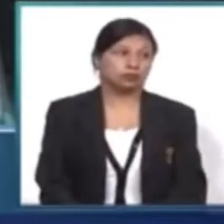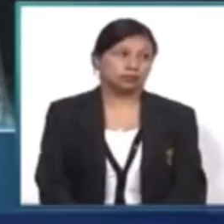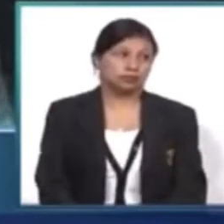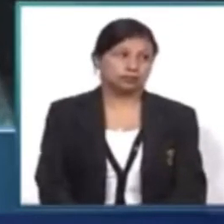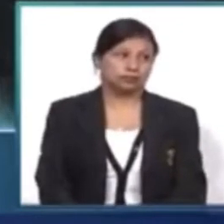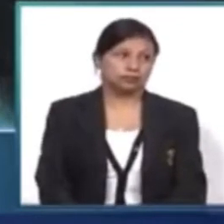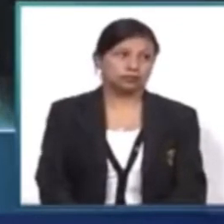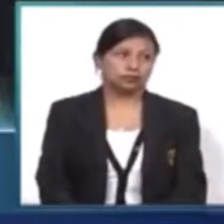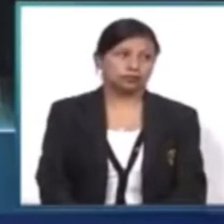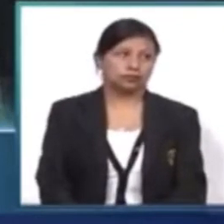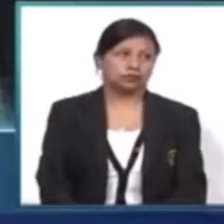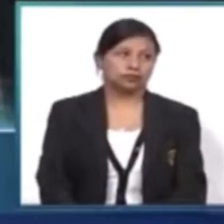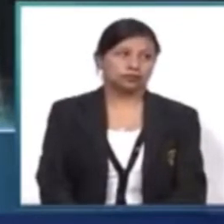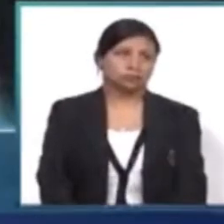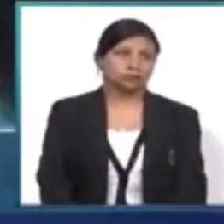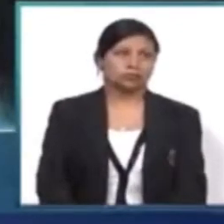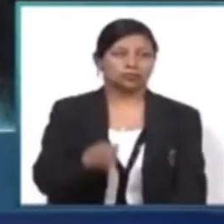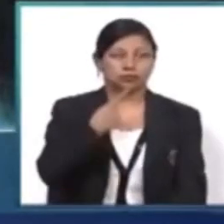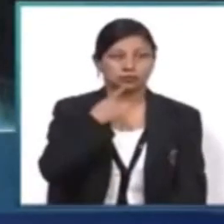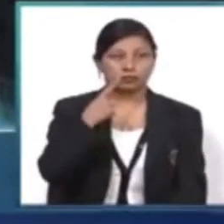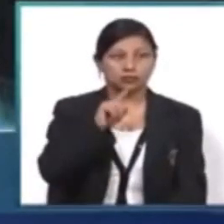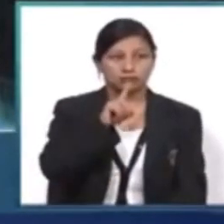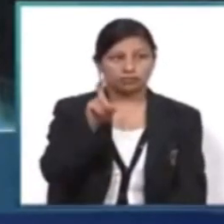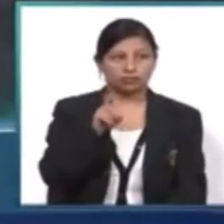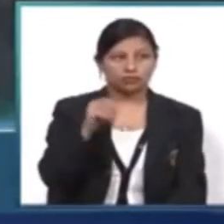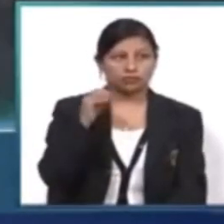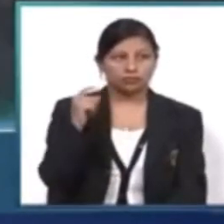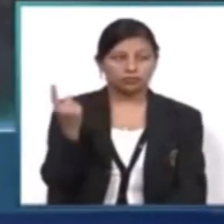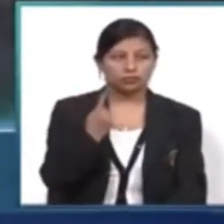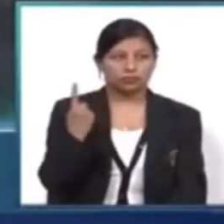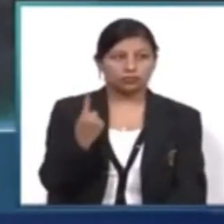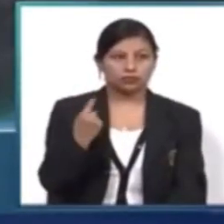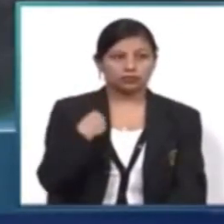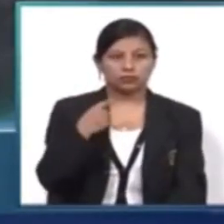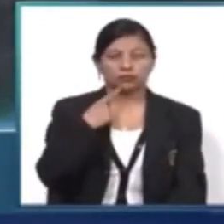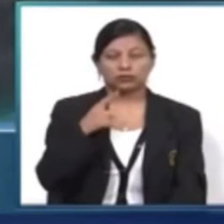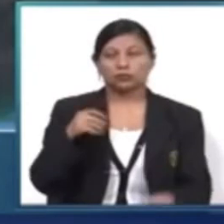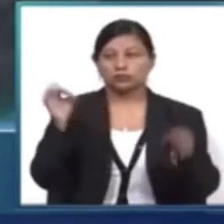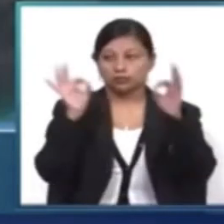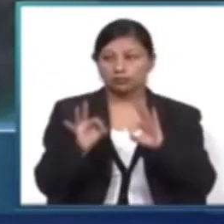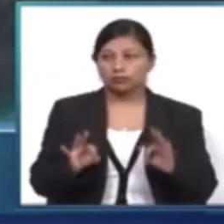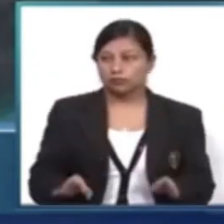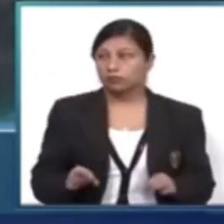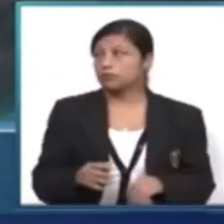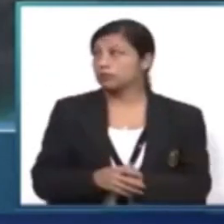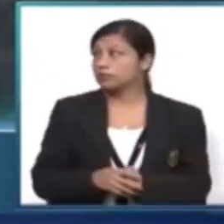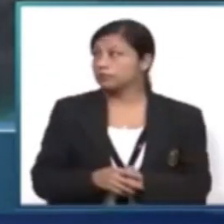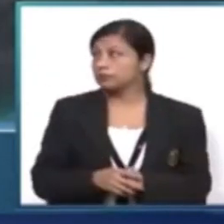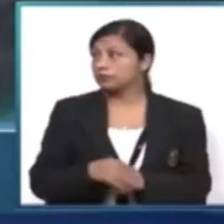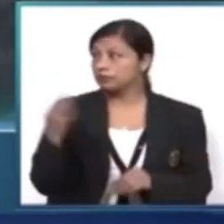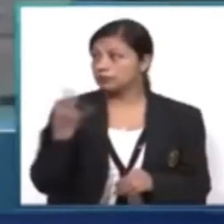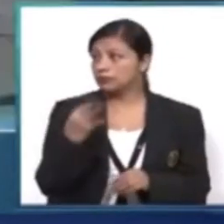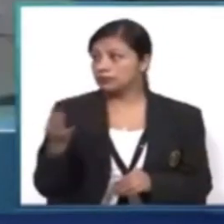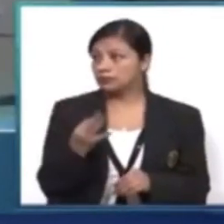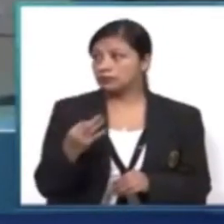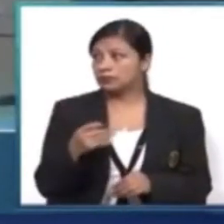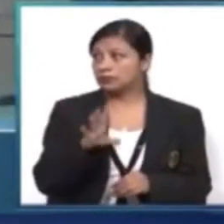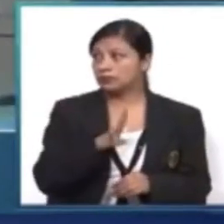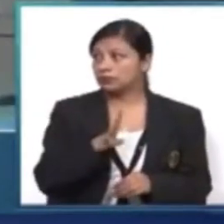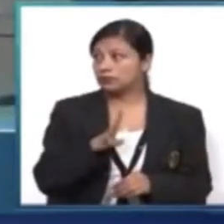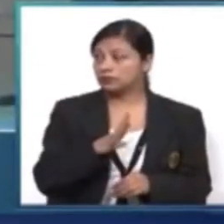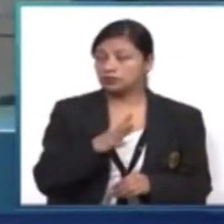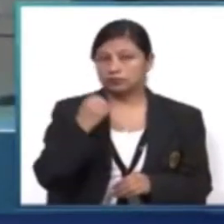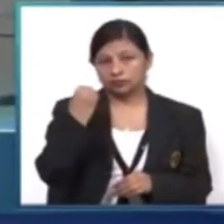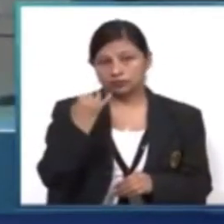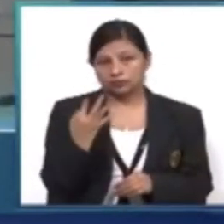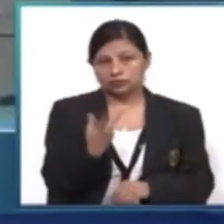Sí, y yo creo que usted hace una pregunta importante, porque yo creo que el mecanismo COVAX va a ser eficiente y va a tenernos cierta cantidad